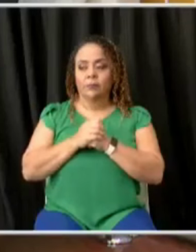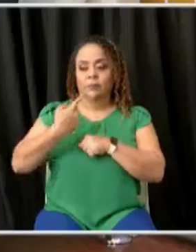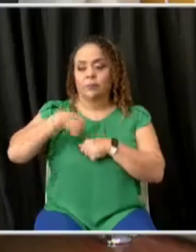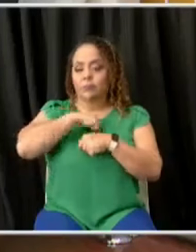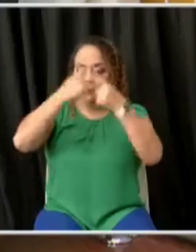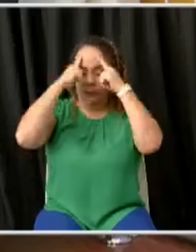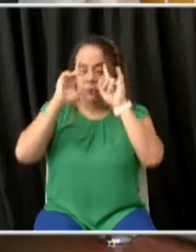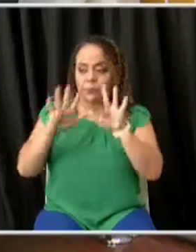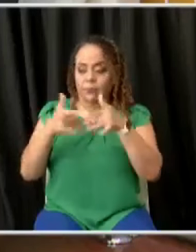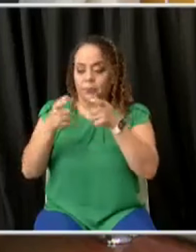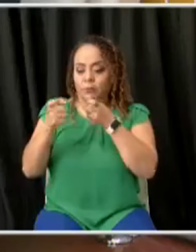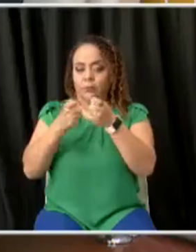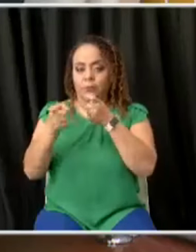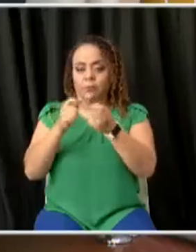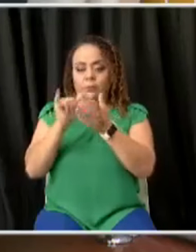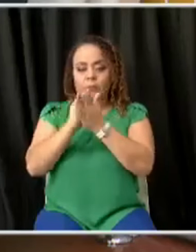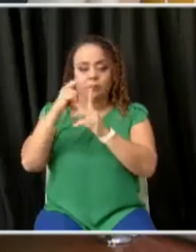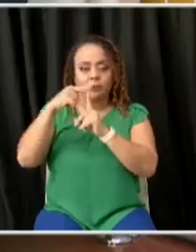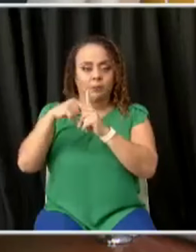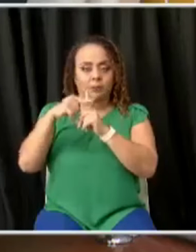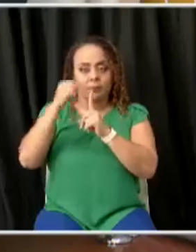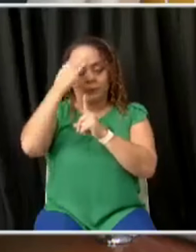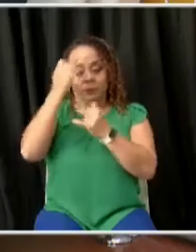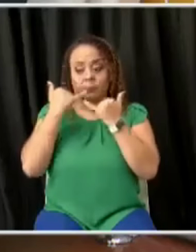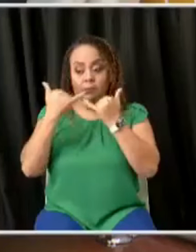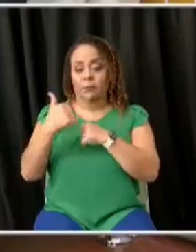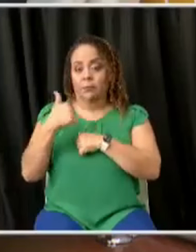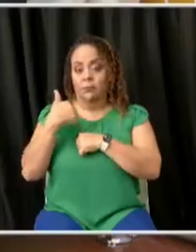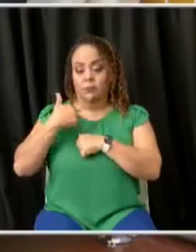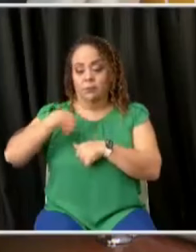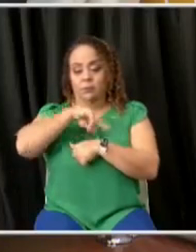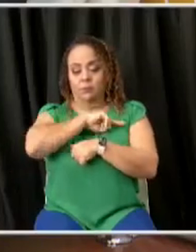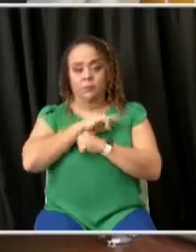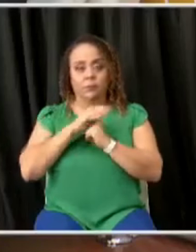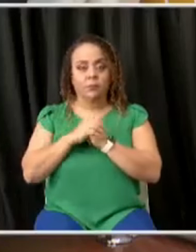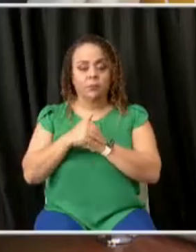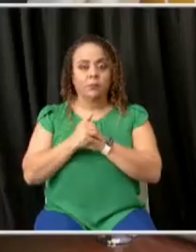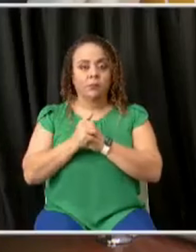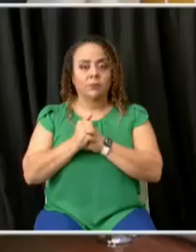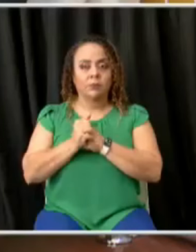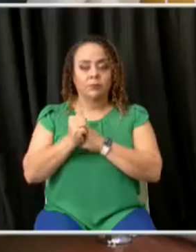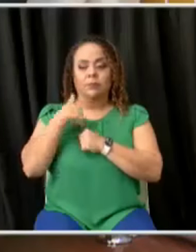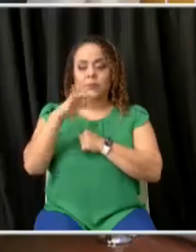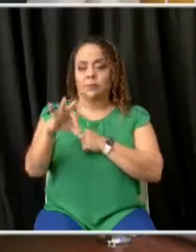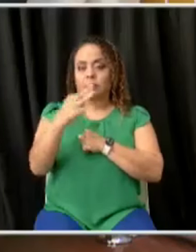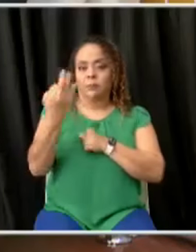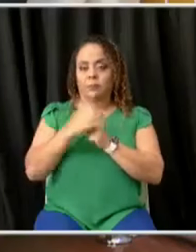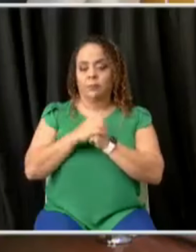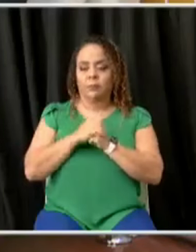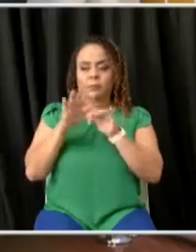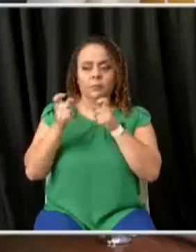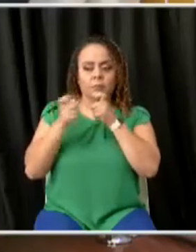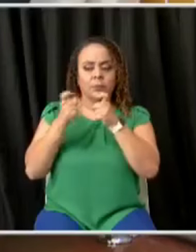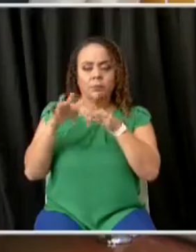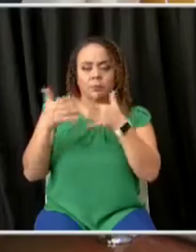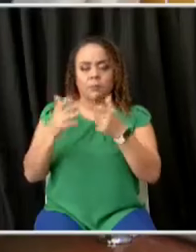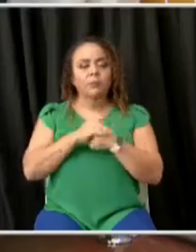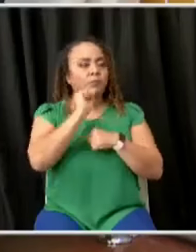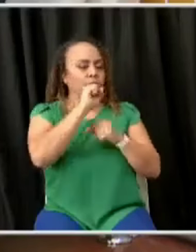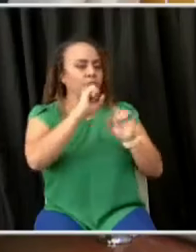logramos manejar esta temperatura? Porque la que ya producimos nosotros, ¿hay forma de cómo controlarla? Sí,